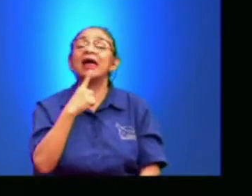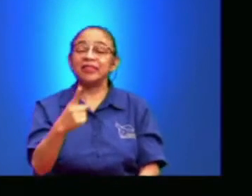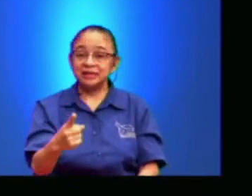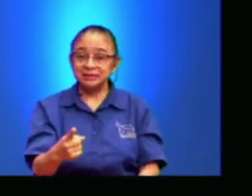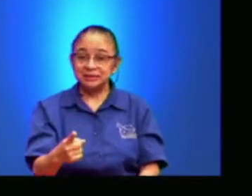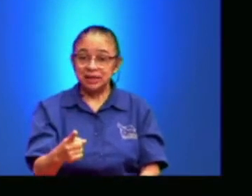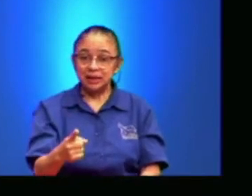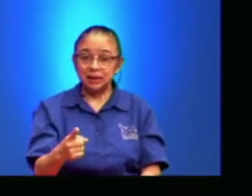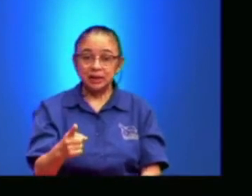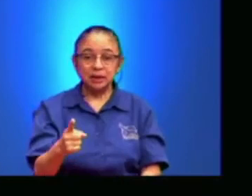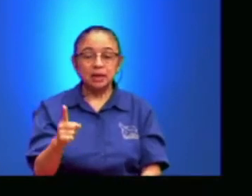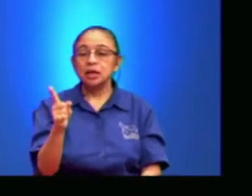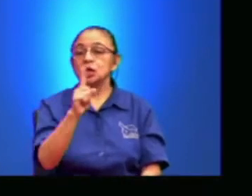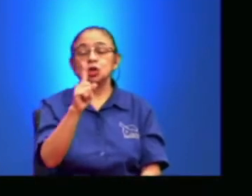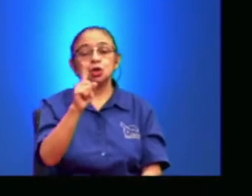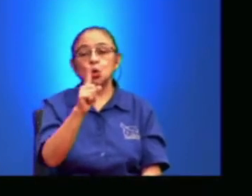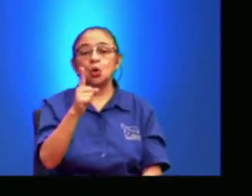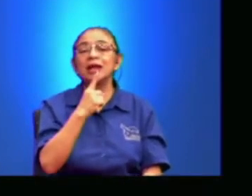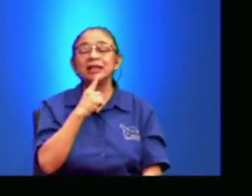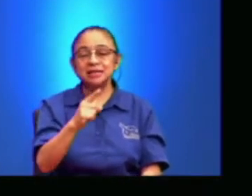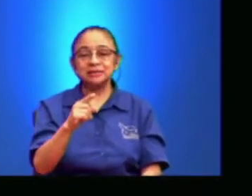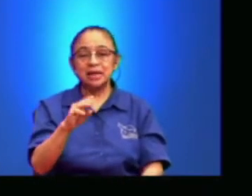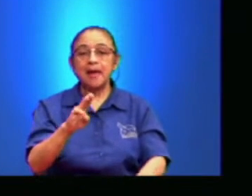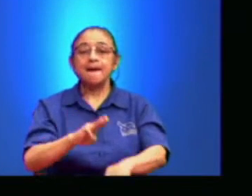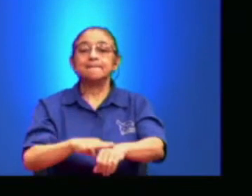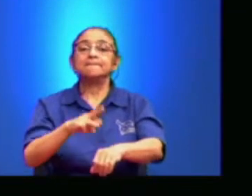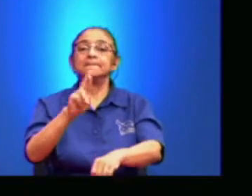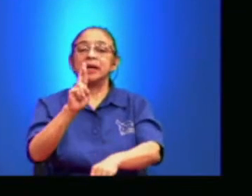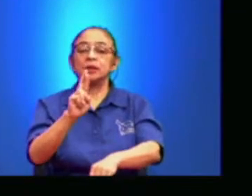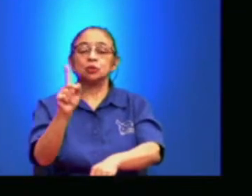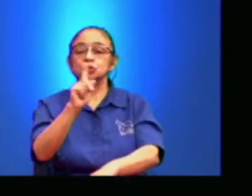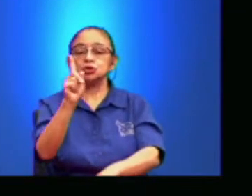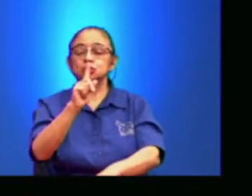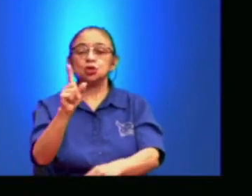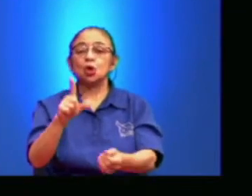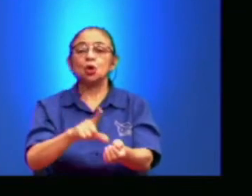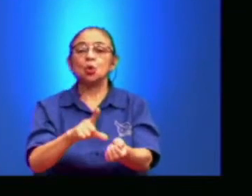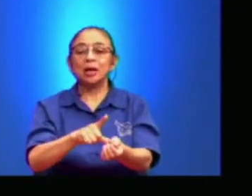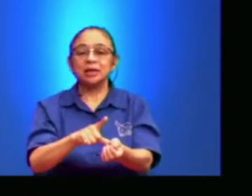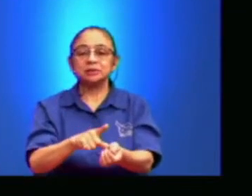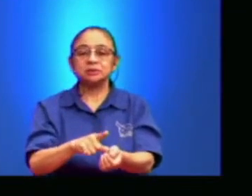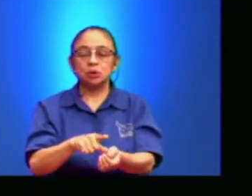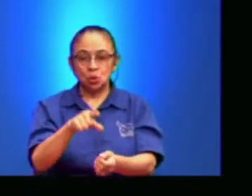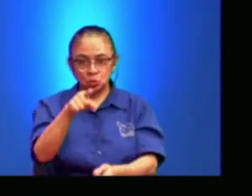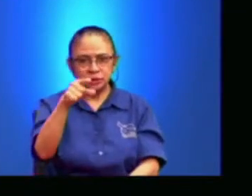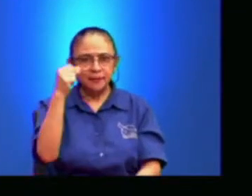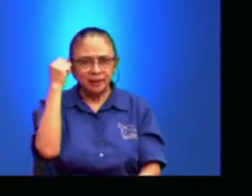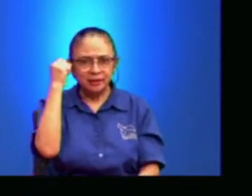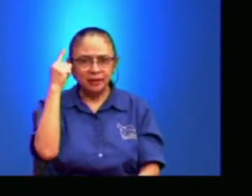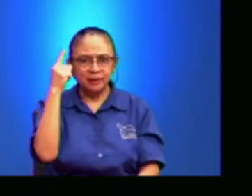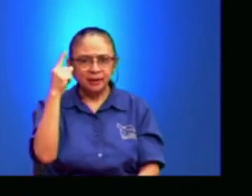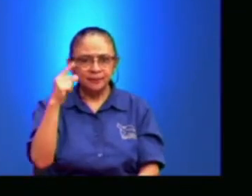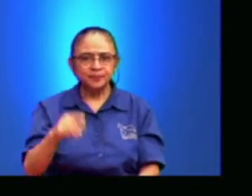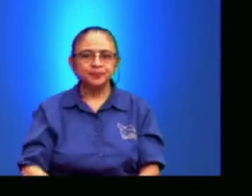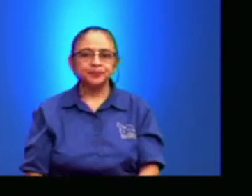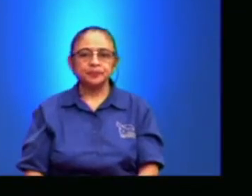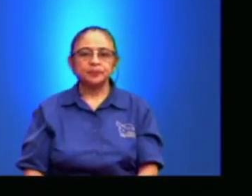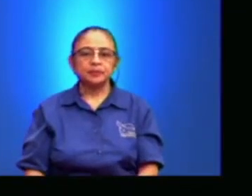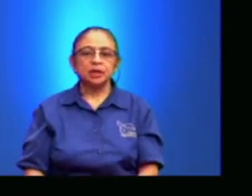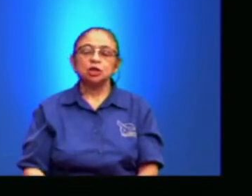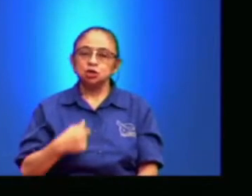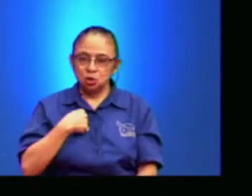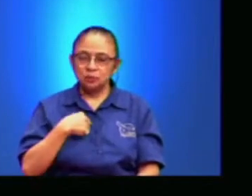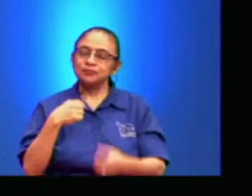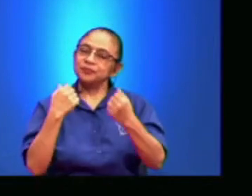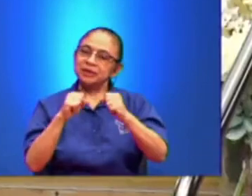ni marcos ni lucas sino entenderme en otras palabras porque hice este cuadrito